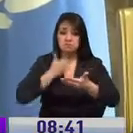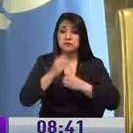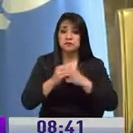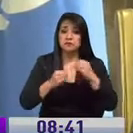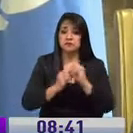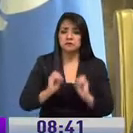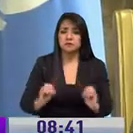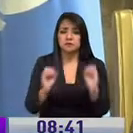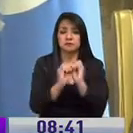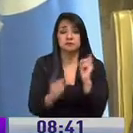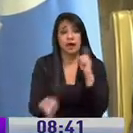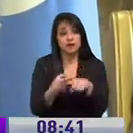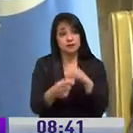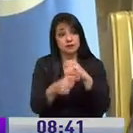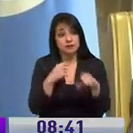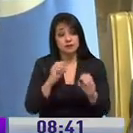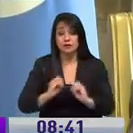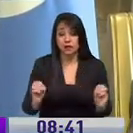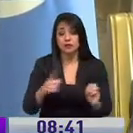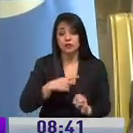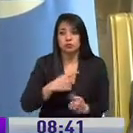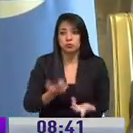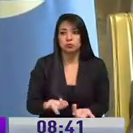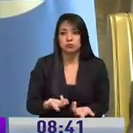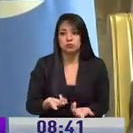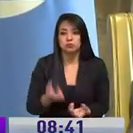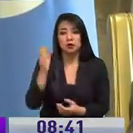tanto, hasta que no haya algo concreto, preferiría tampoco